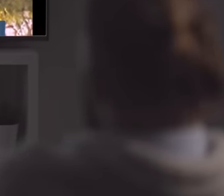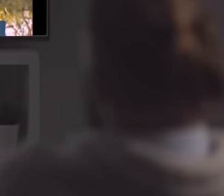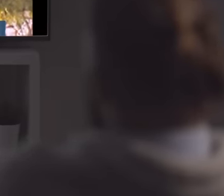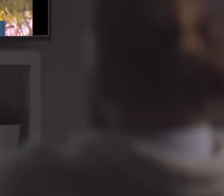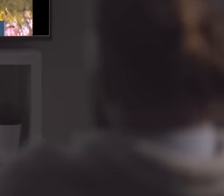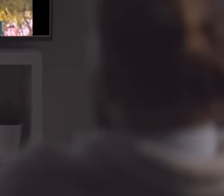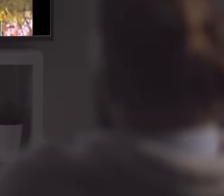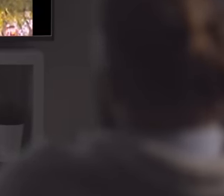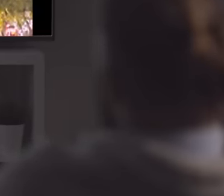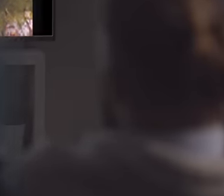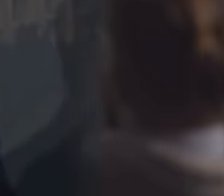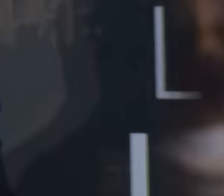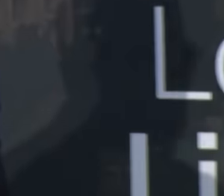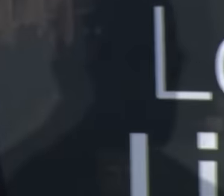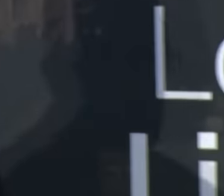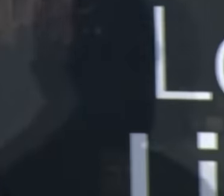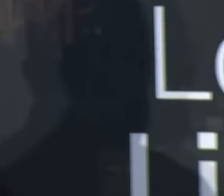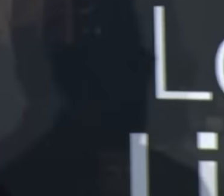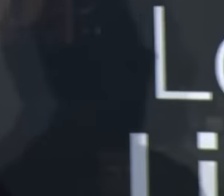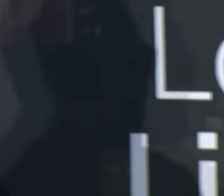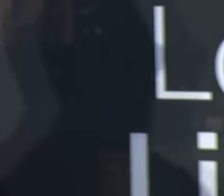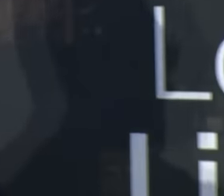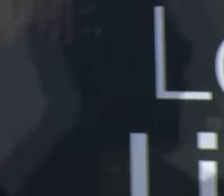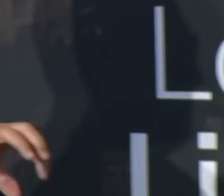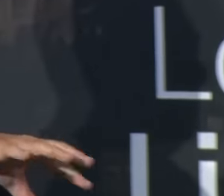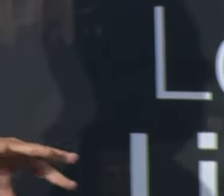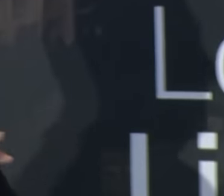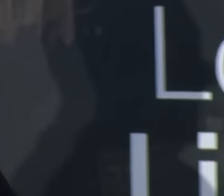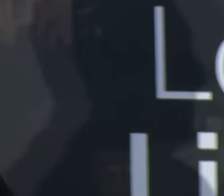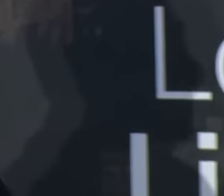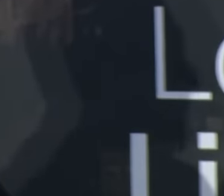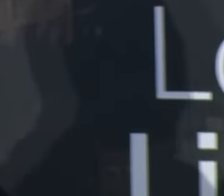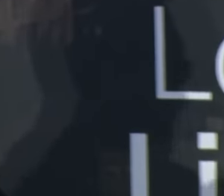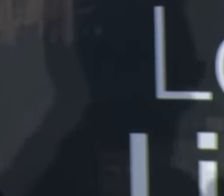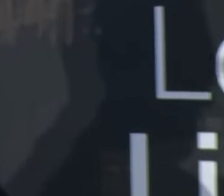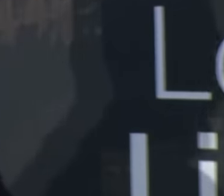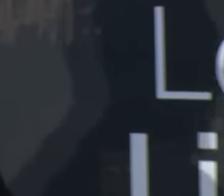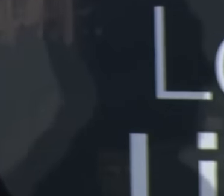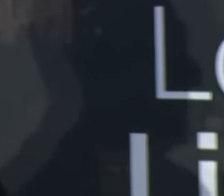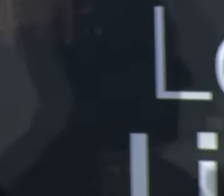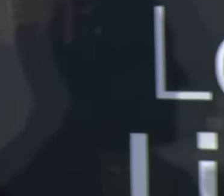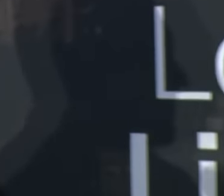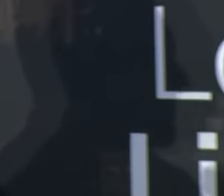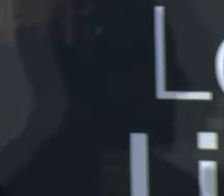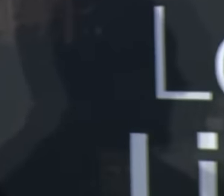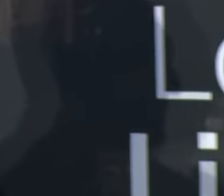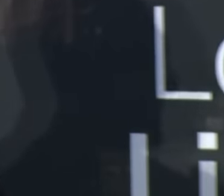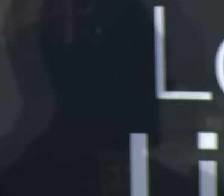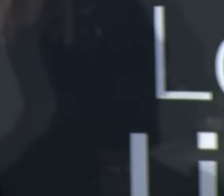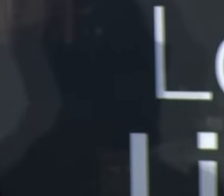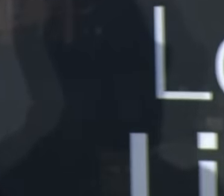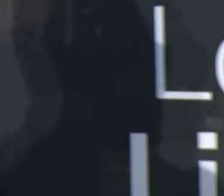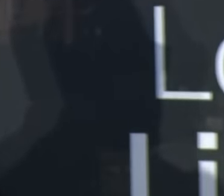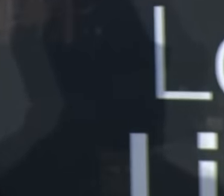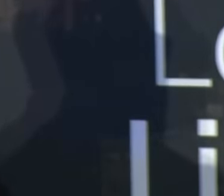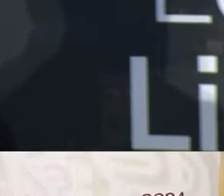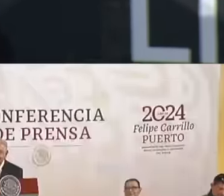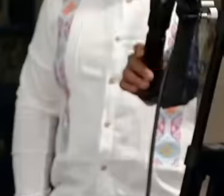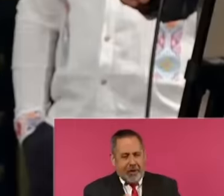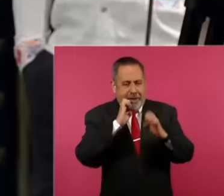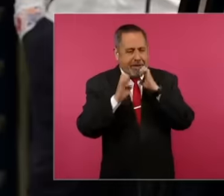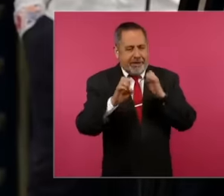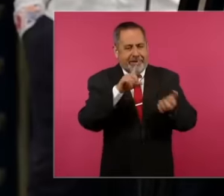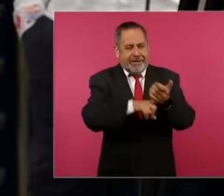mexicanos. Ante esto, el empresario Ricardo Salinas Pliego, dueño de TV Azteca, envió a un reportero a